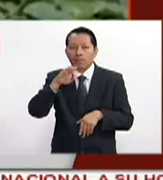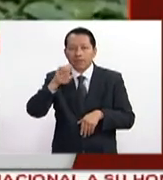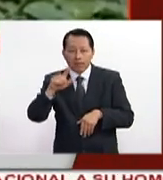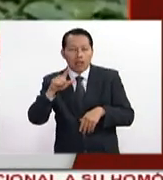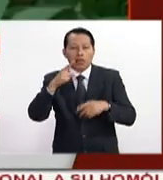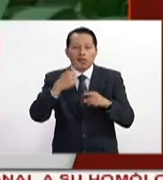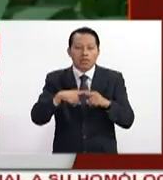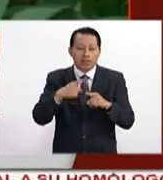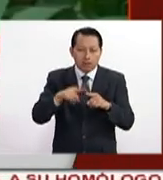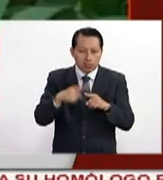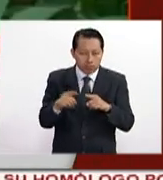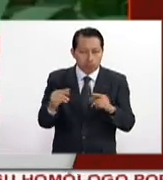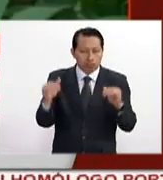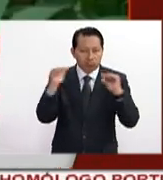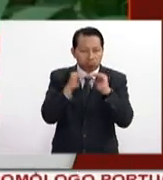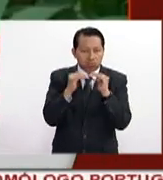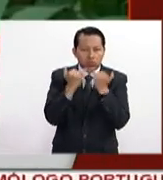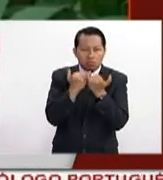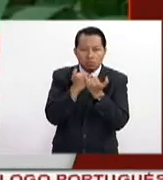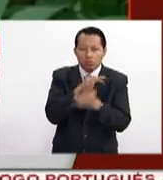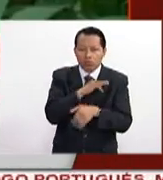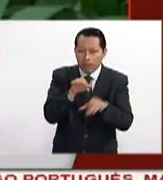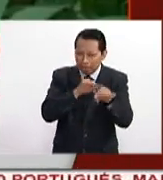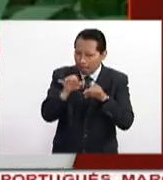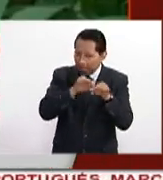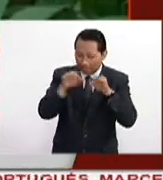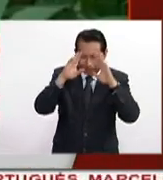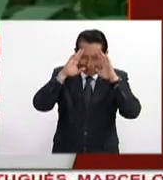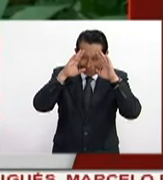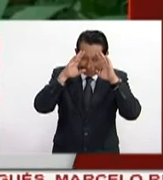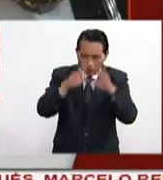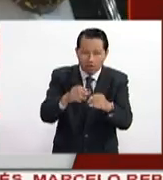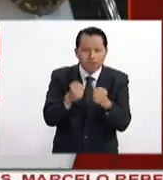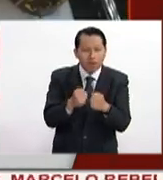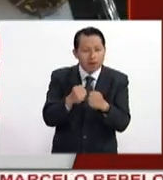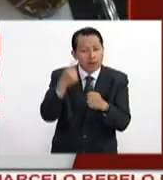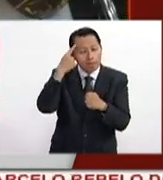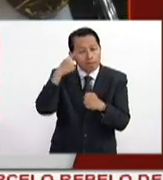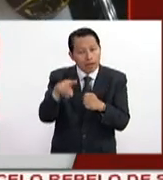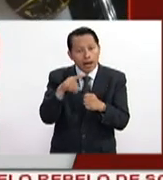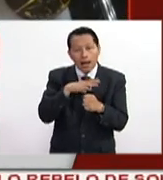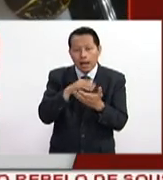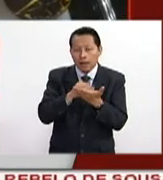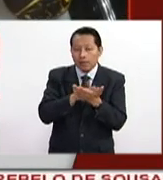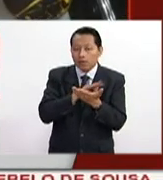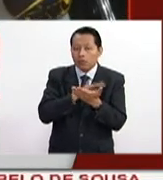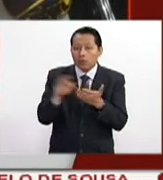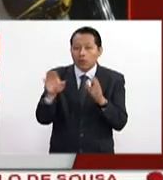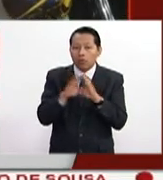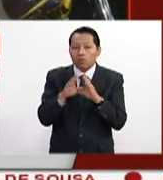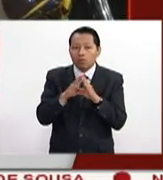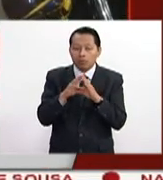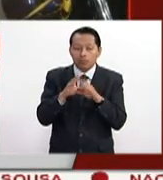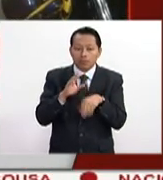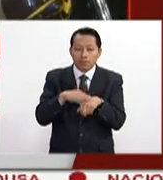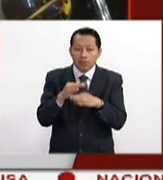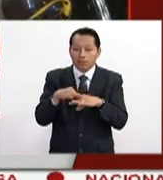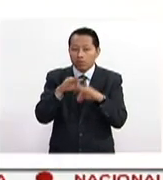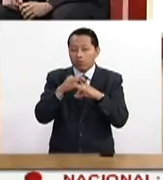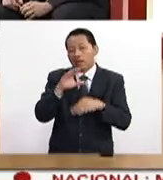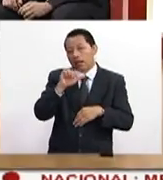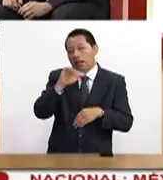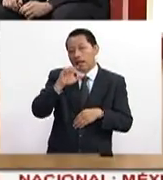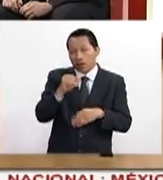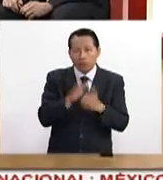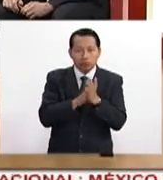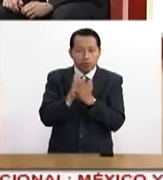otras denominaciones, y estamos trabajando mucho para que la denominación le dé un realce también al cacao y el chocolate.